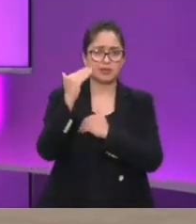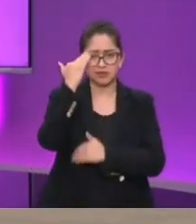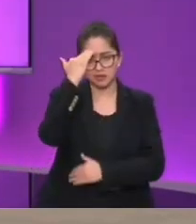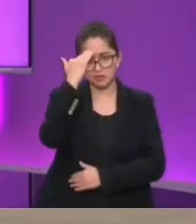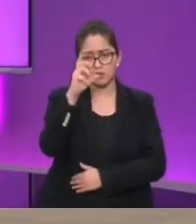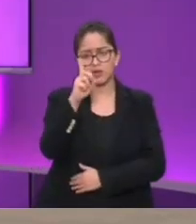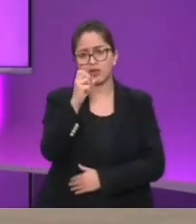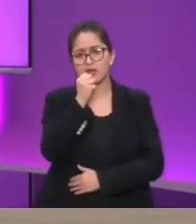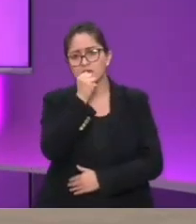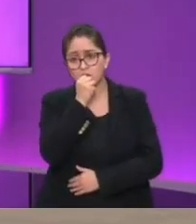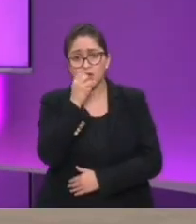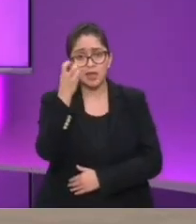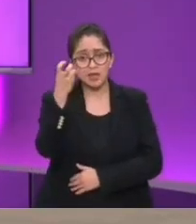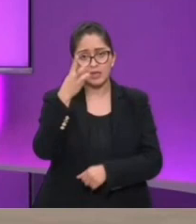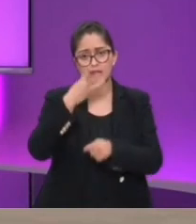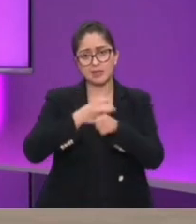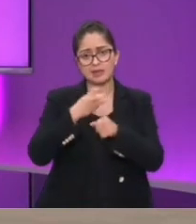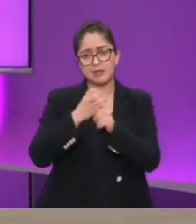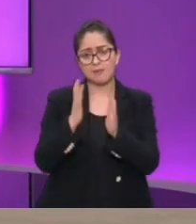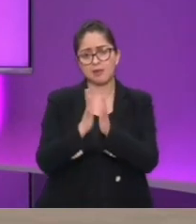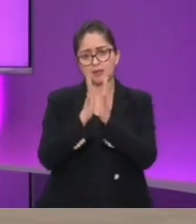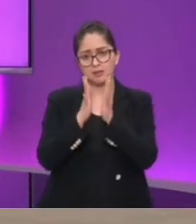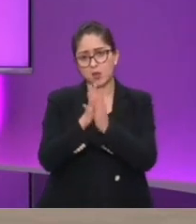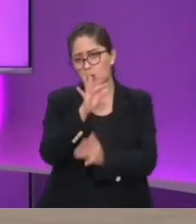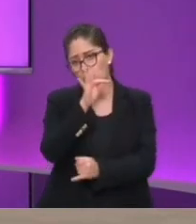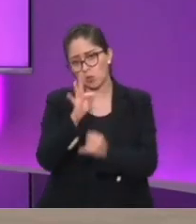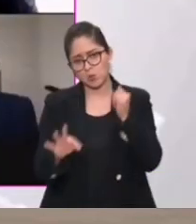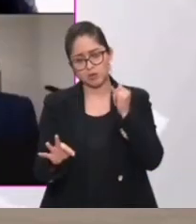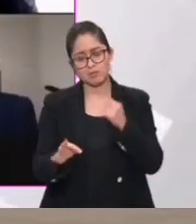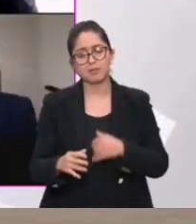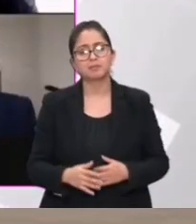segundos y es su tercera participación y última.